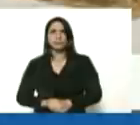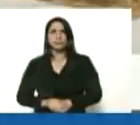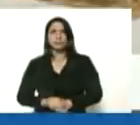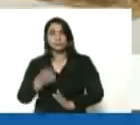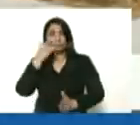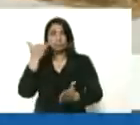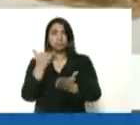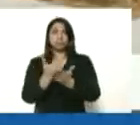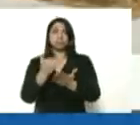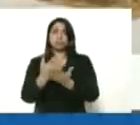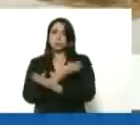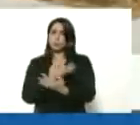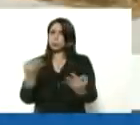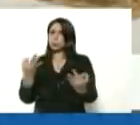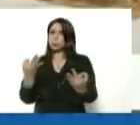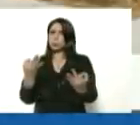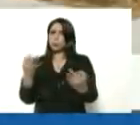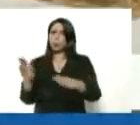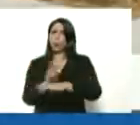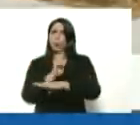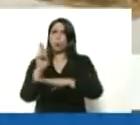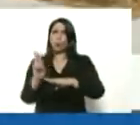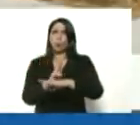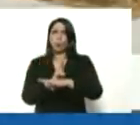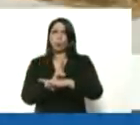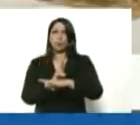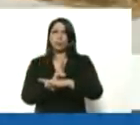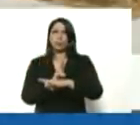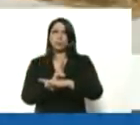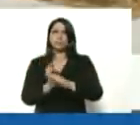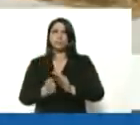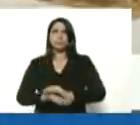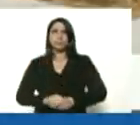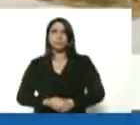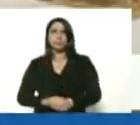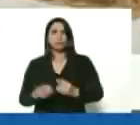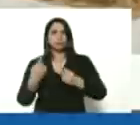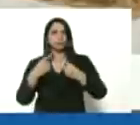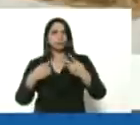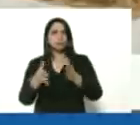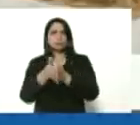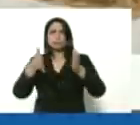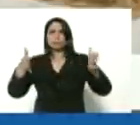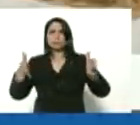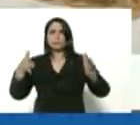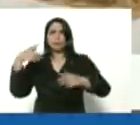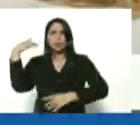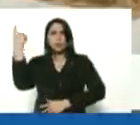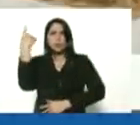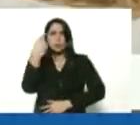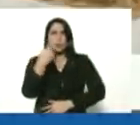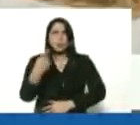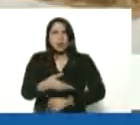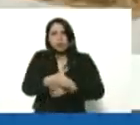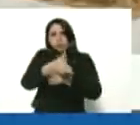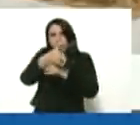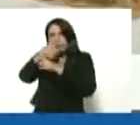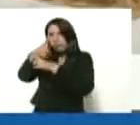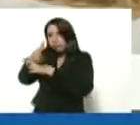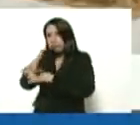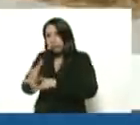Fíjense ustedes la correcta, la utilización de los medios de mayor nivel, un helicóptero artillado con la mayor